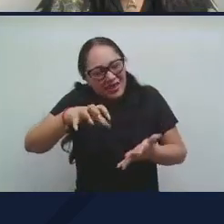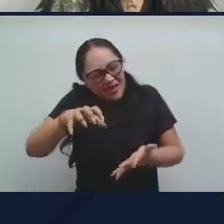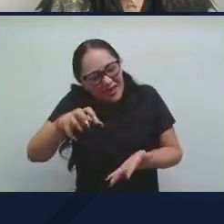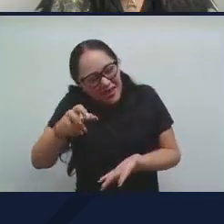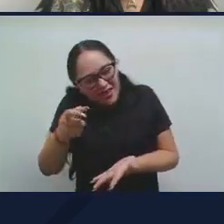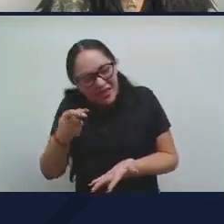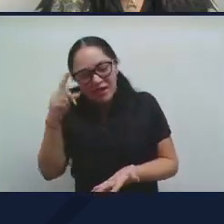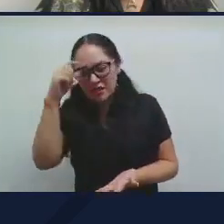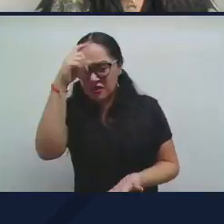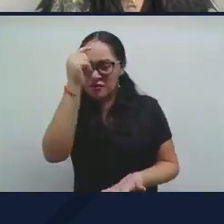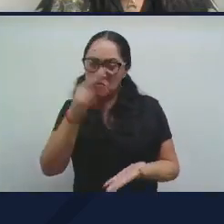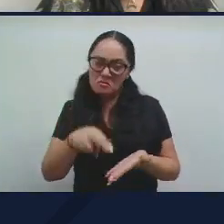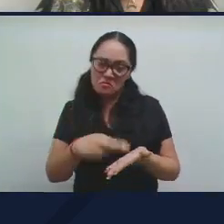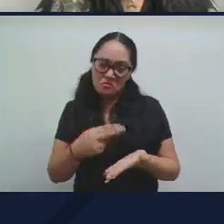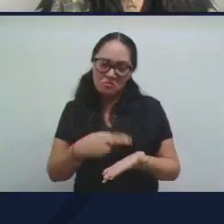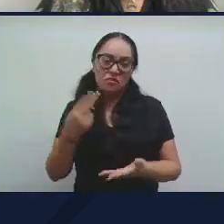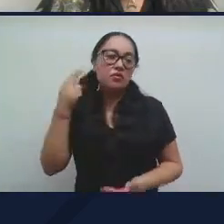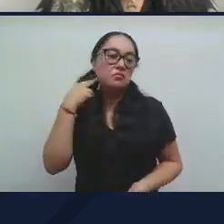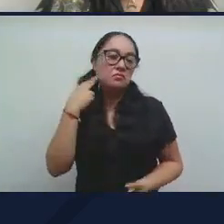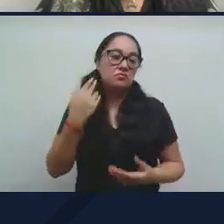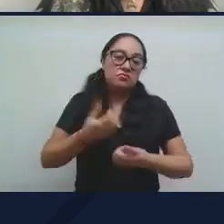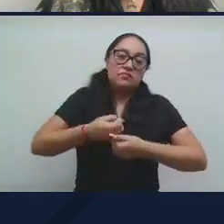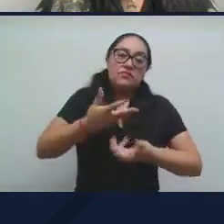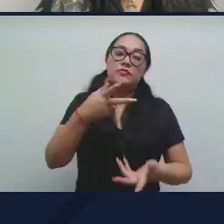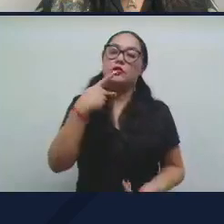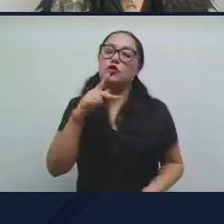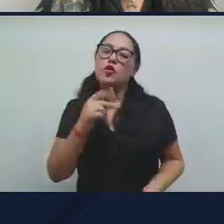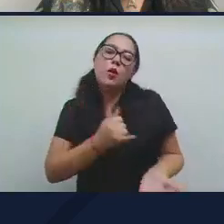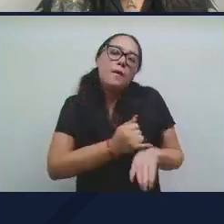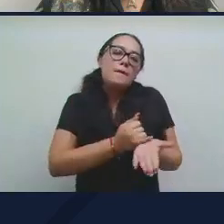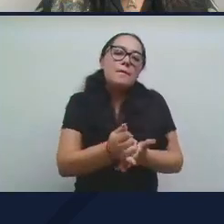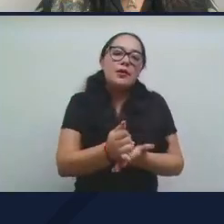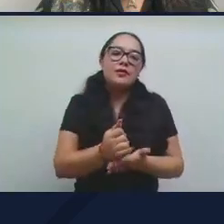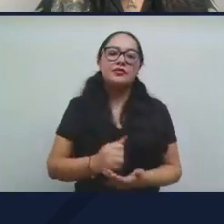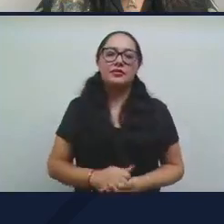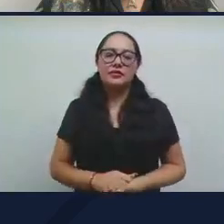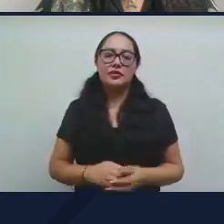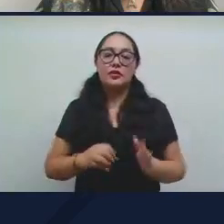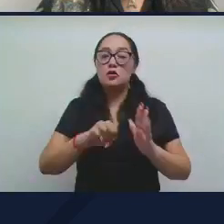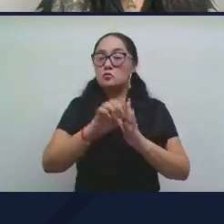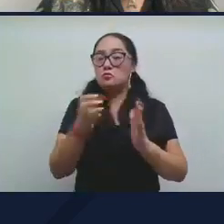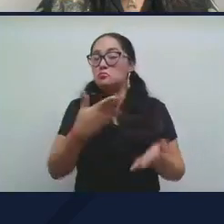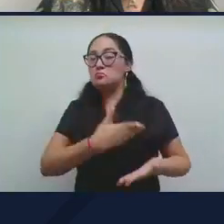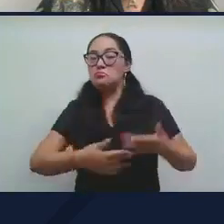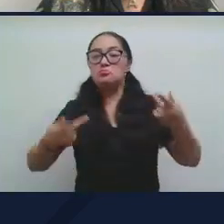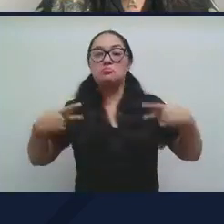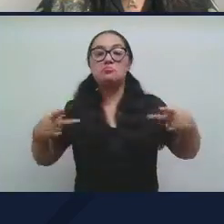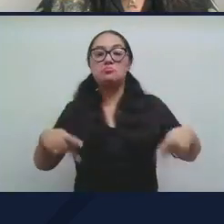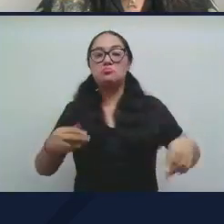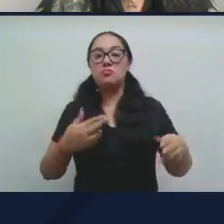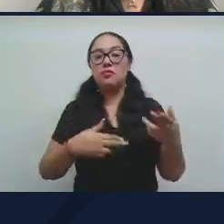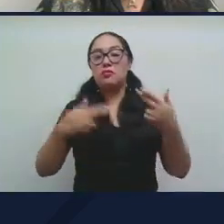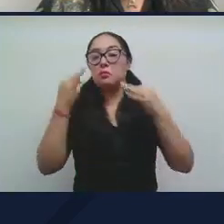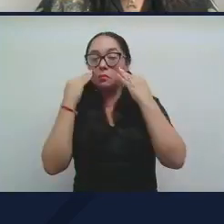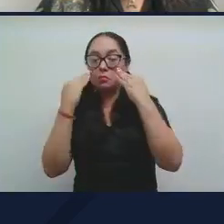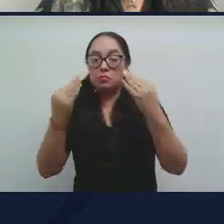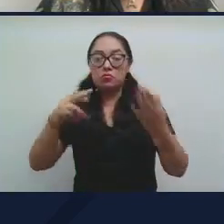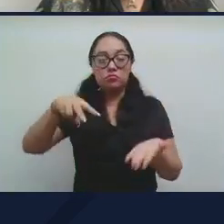esa expresión de la voluntad, solicita la presencia de dos testigos de